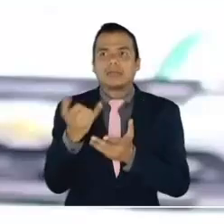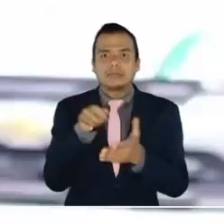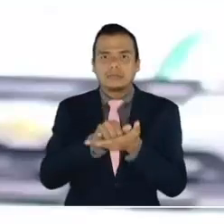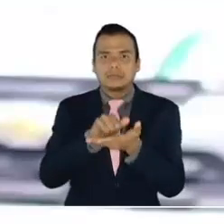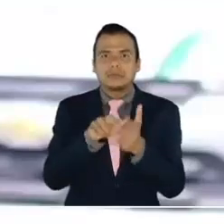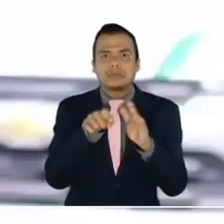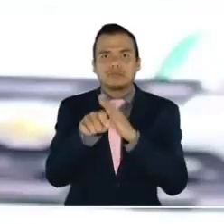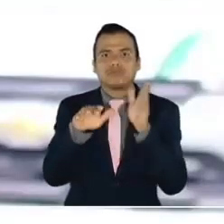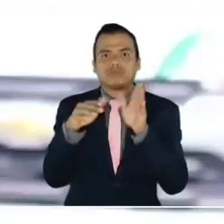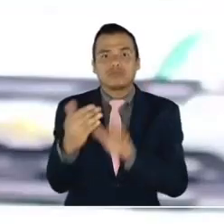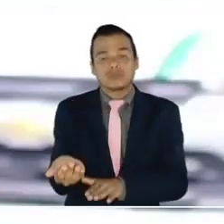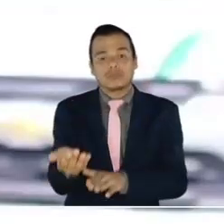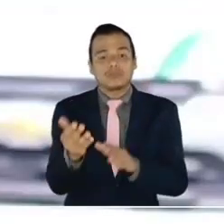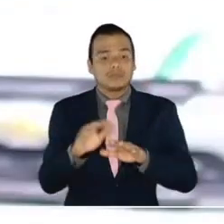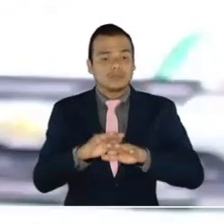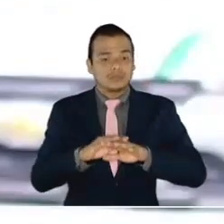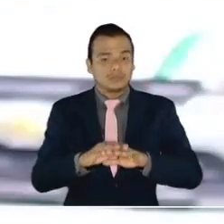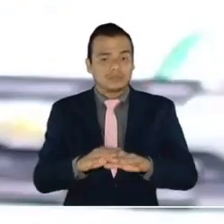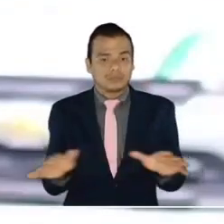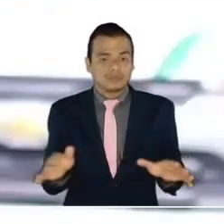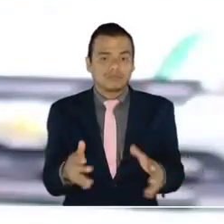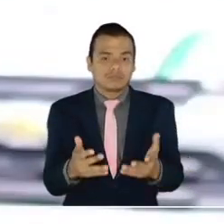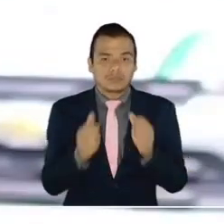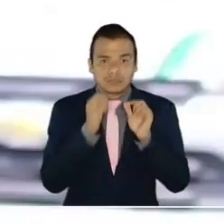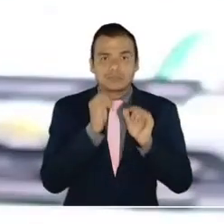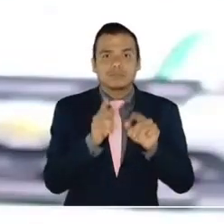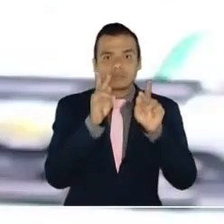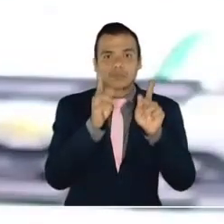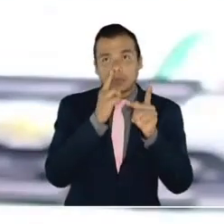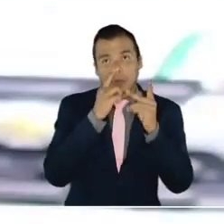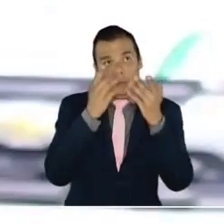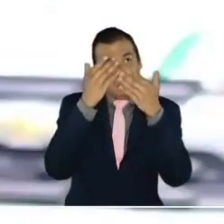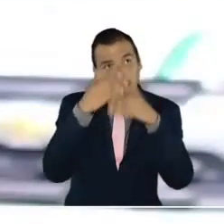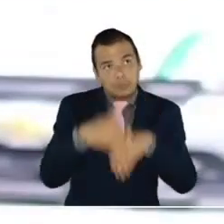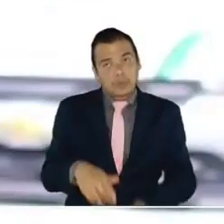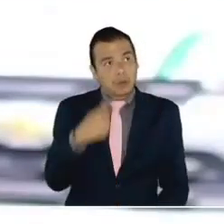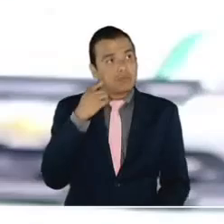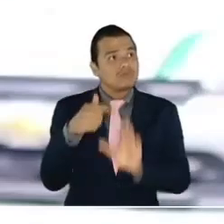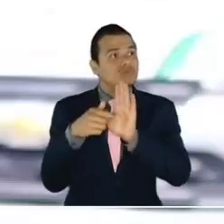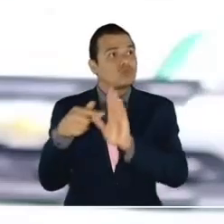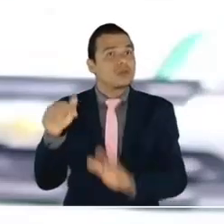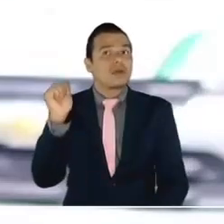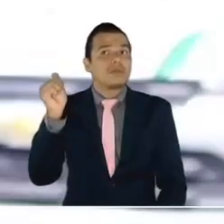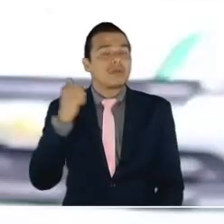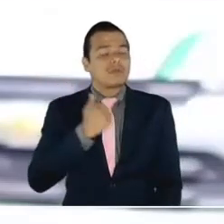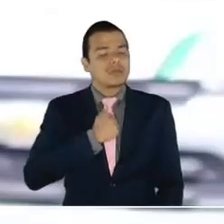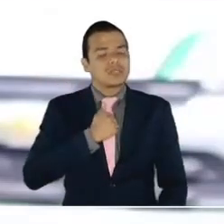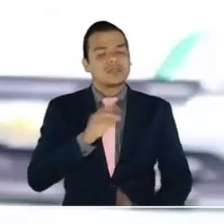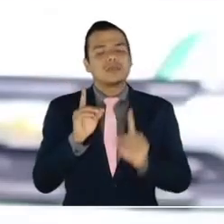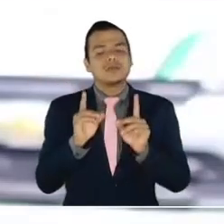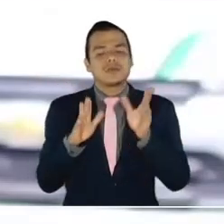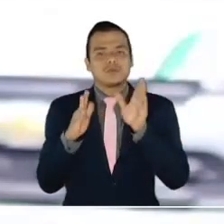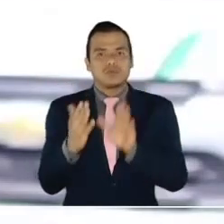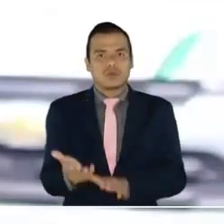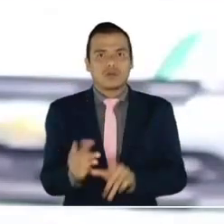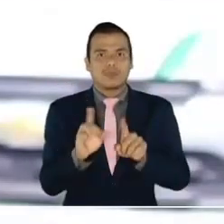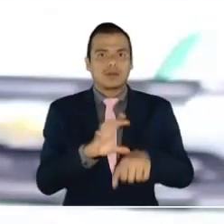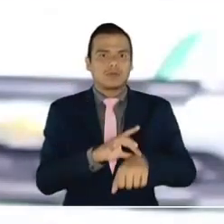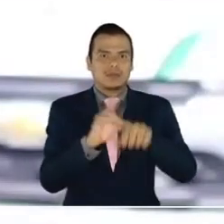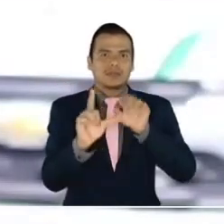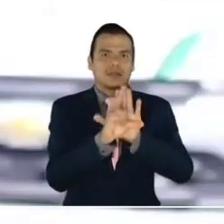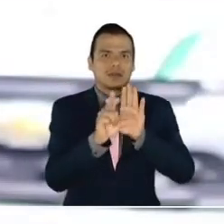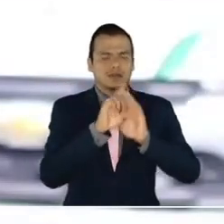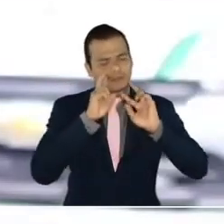ocultar el crimen haciéndolo pasar como un suicidio, pero el dictamen de medicina legal dejó en evidencia las